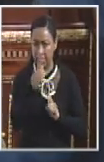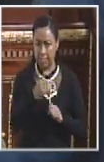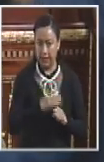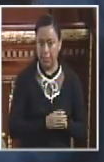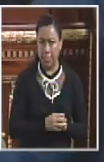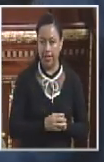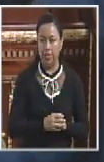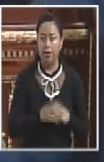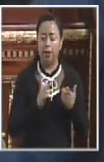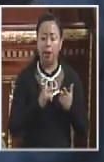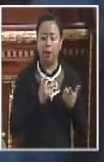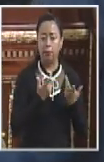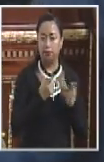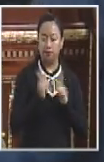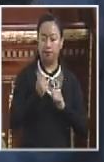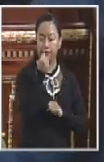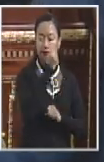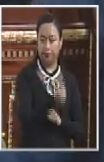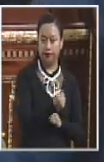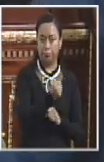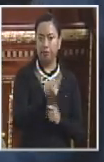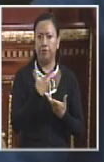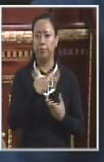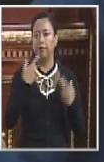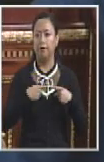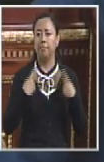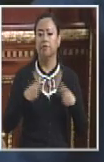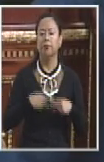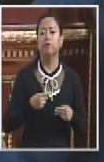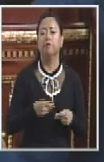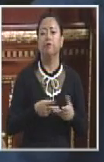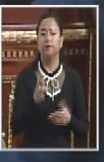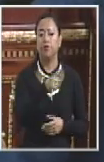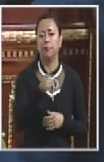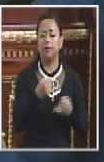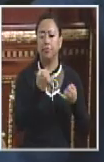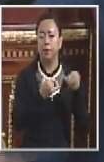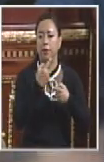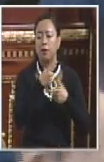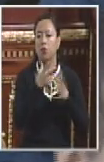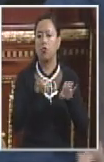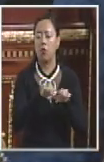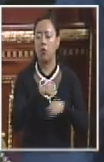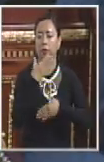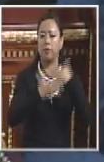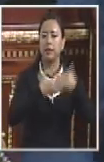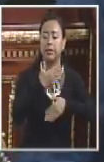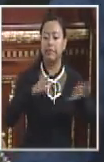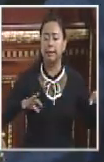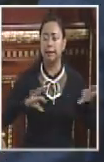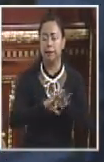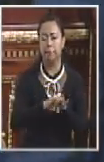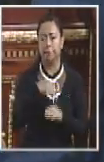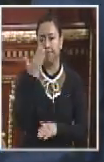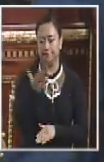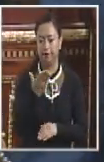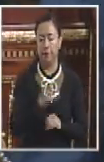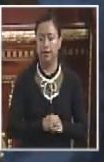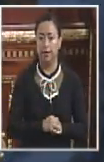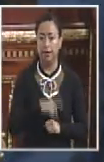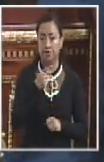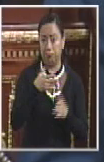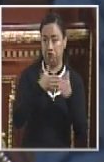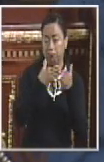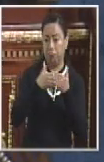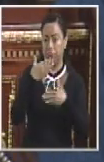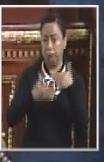persona titular de la Fiscalía General de Justicia de la Ciudad de México se realizará conforme al siguiente procedimiento. Y señala el